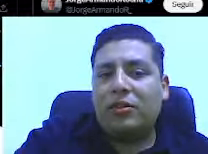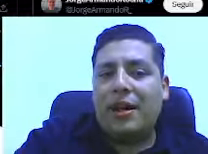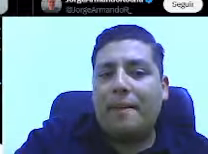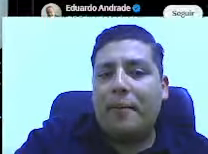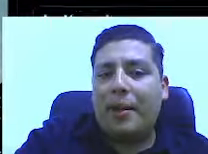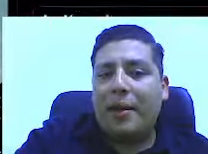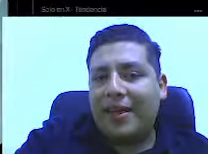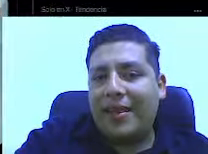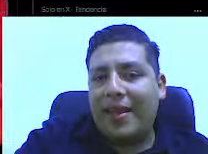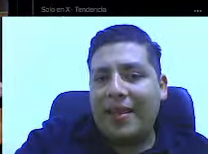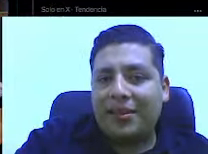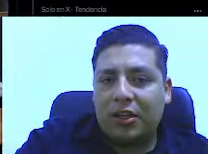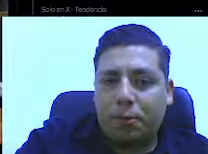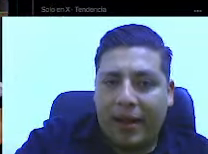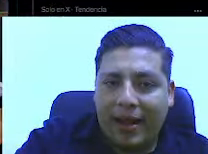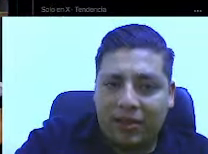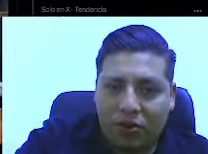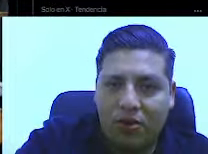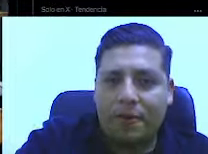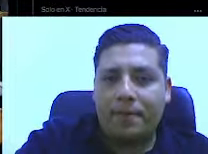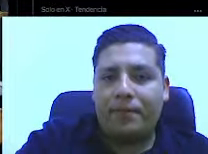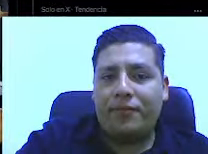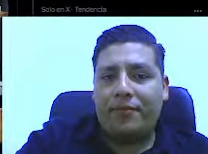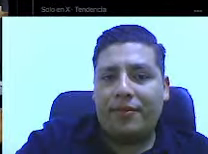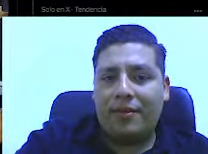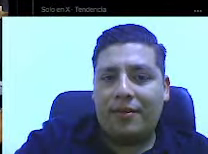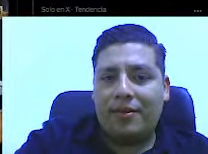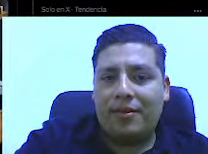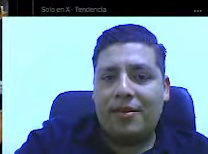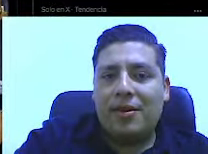de otra cosa más que de desesperación.